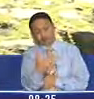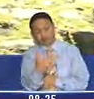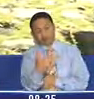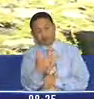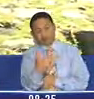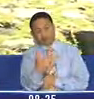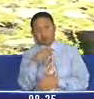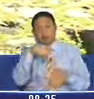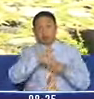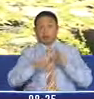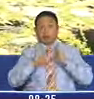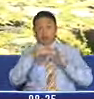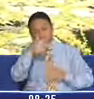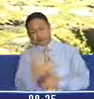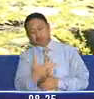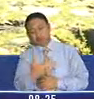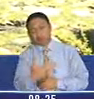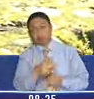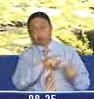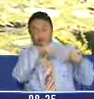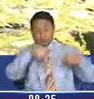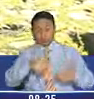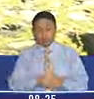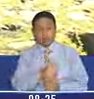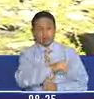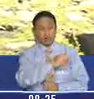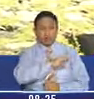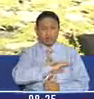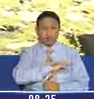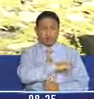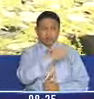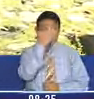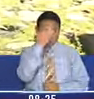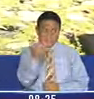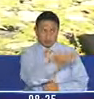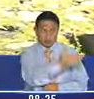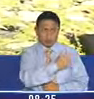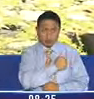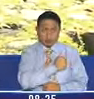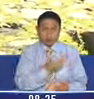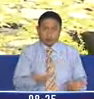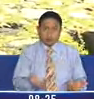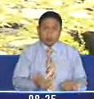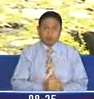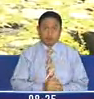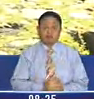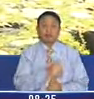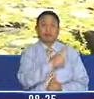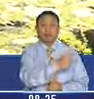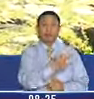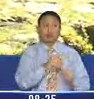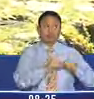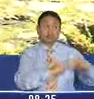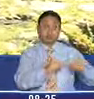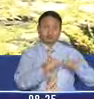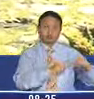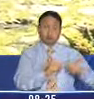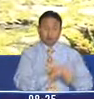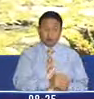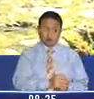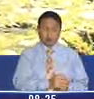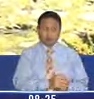volqueta allá adentro. Ahí vinieron, y eso tiene conocimiento el municipio, porque era volqueta del municipio. Ellos hicieron las gestiones, todo ese día sacaron